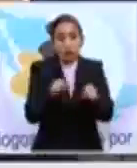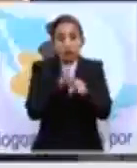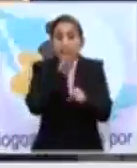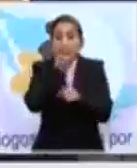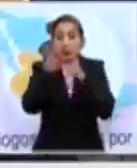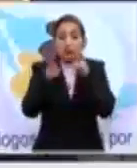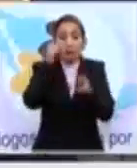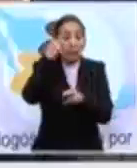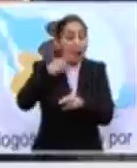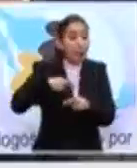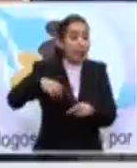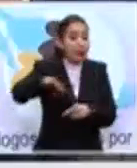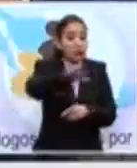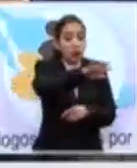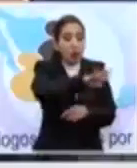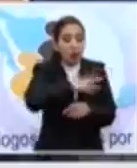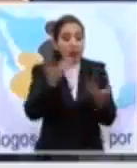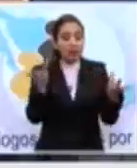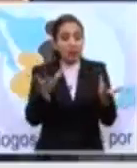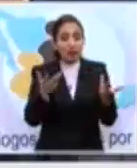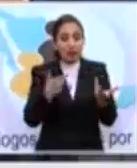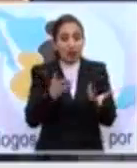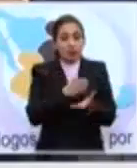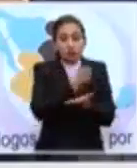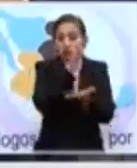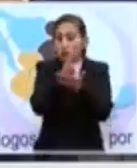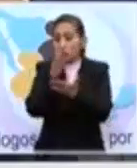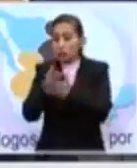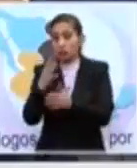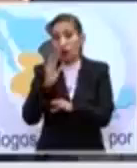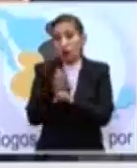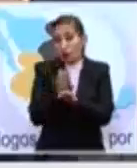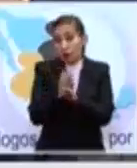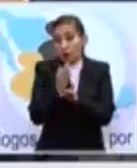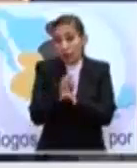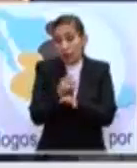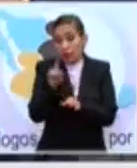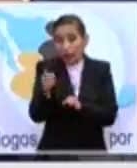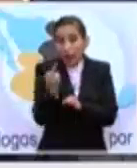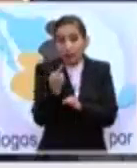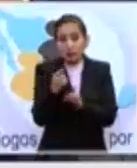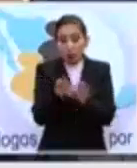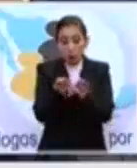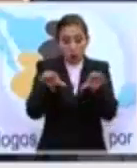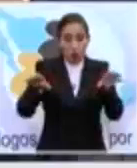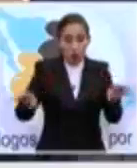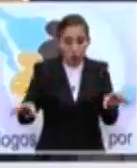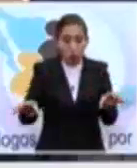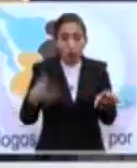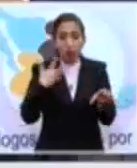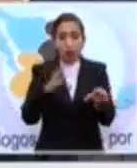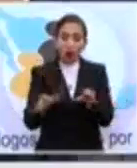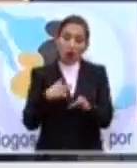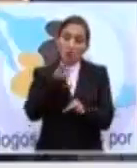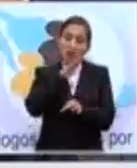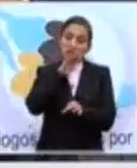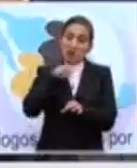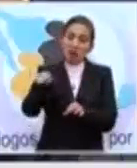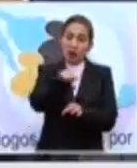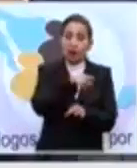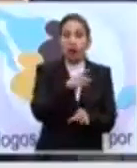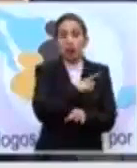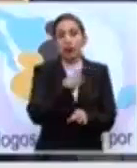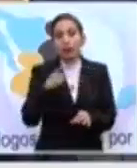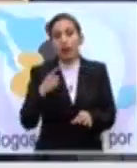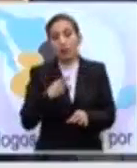para que la sociedad dirija sus impulsos. Creo que es momento que más que dividir y más que una cuestión de desprestigiar, hay que